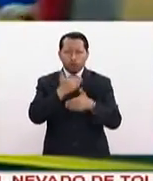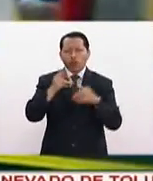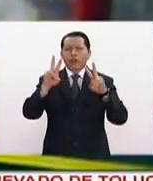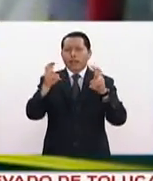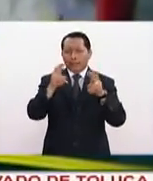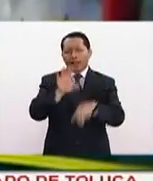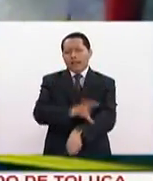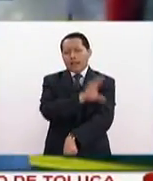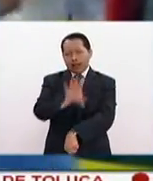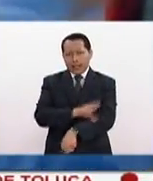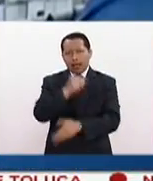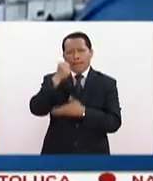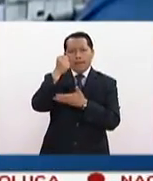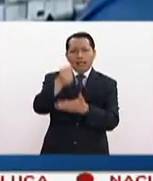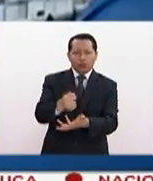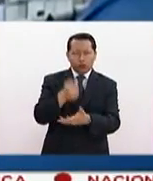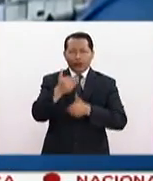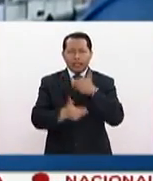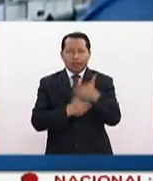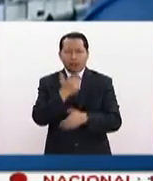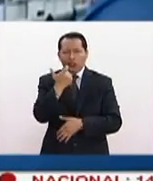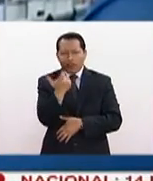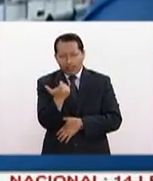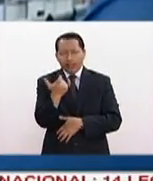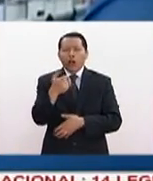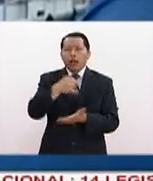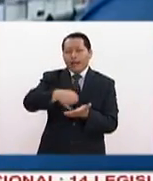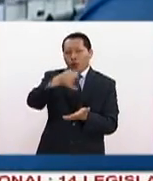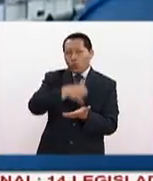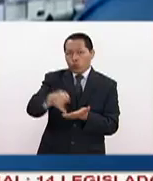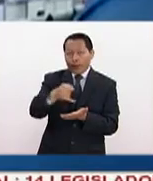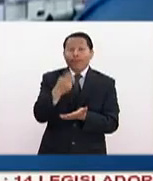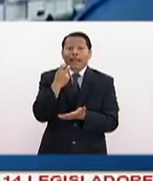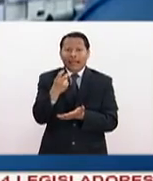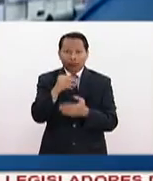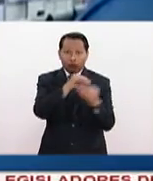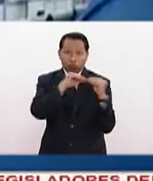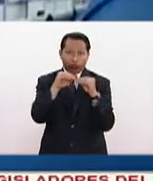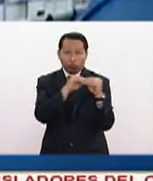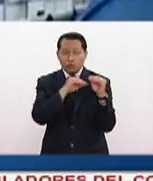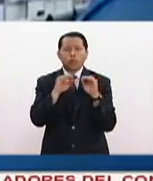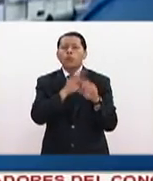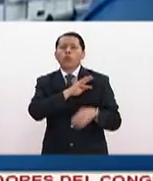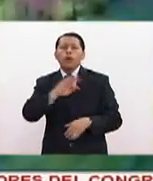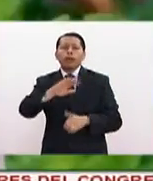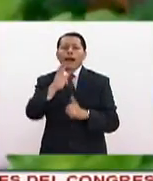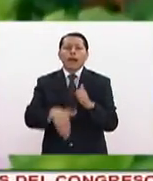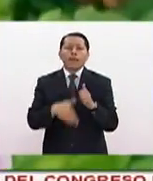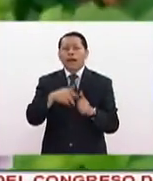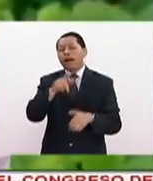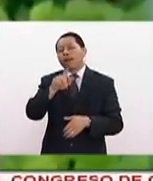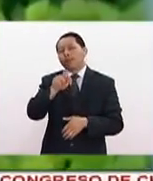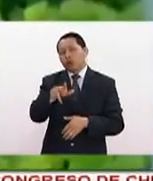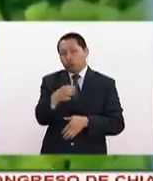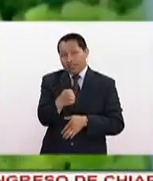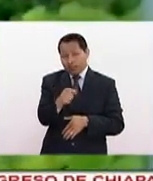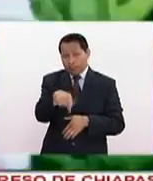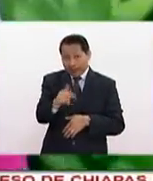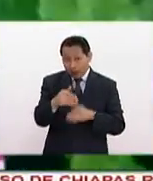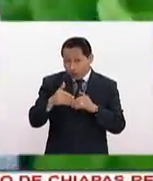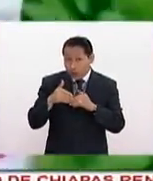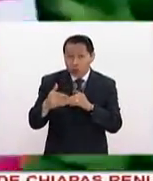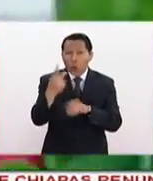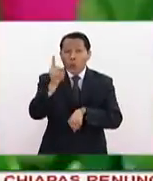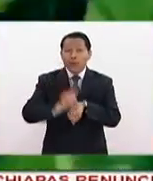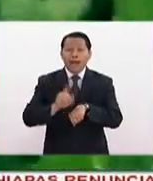energía, inversión, servicios financieros y agricultura. Esta ronda estaba programada para concluir el 28 de enero, sin embargo, se extenderá